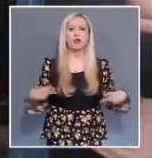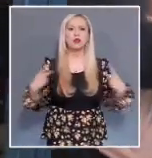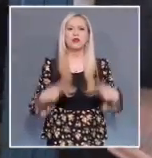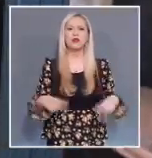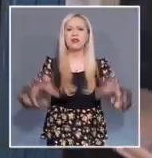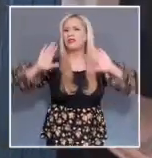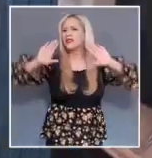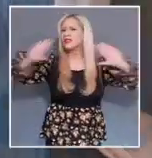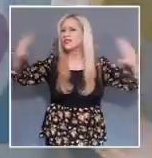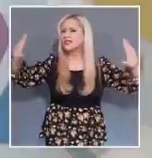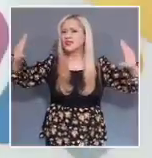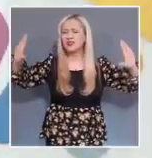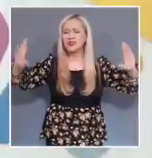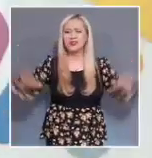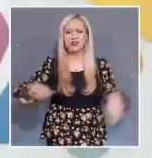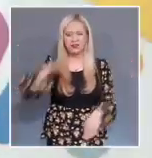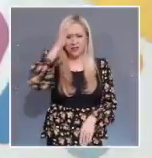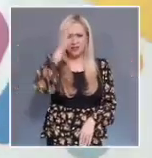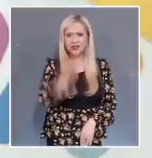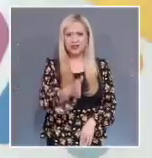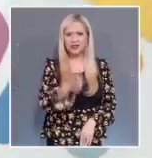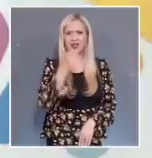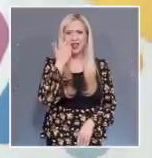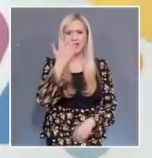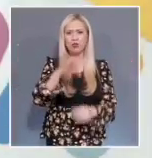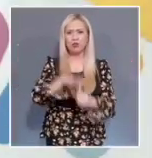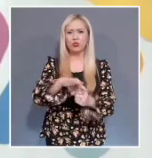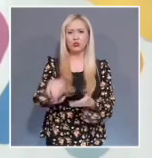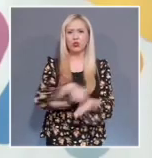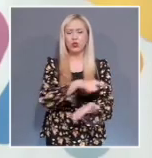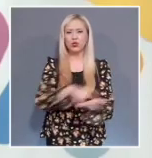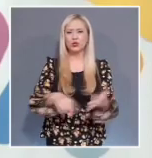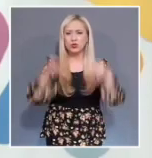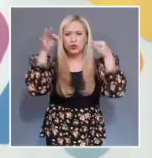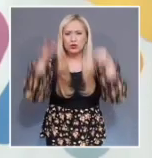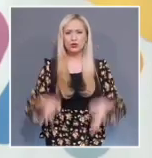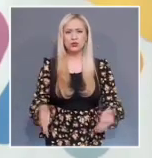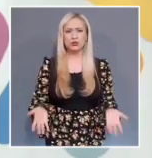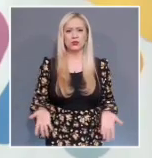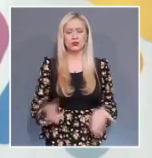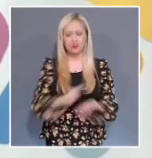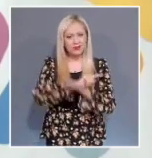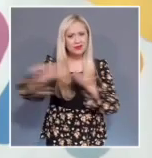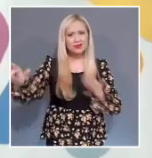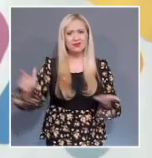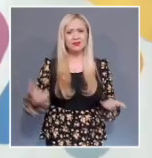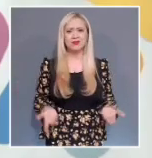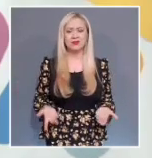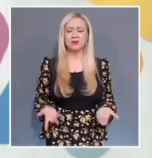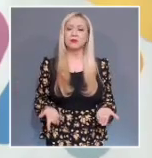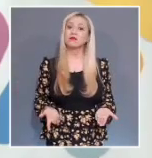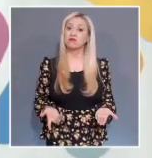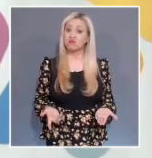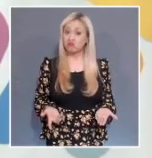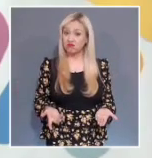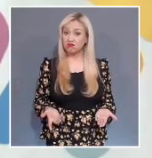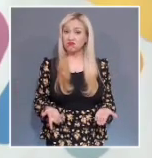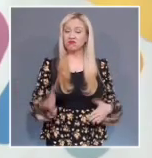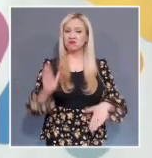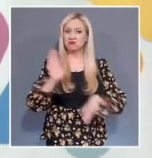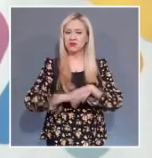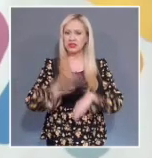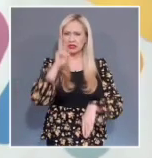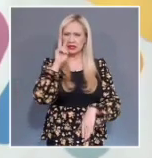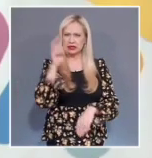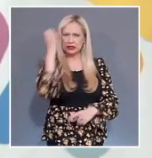integridad electoral. Esto nos lleva a analizar cada caso con una amplitud de miras, sin caer